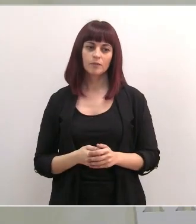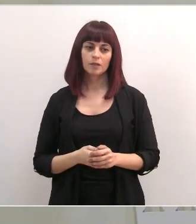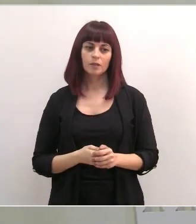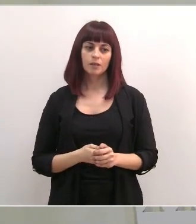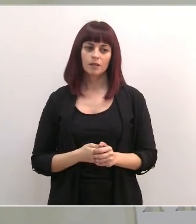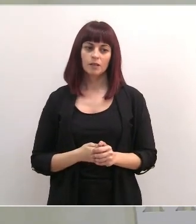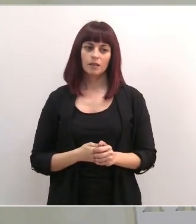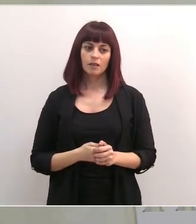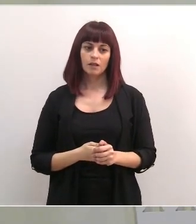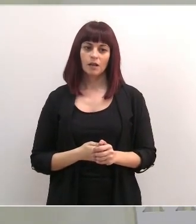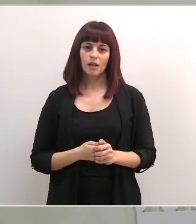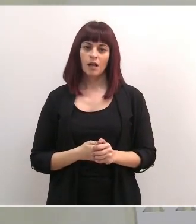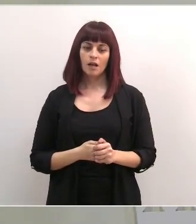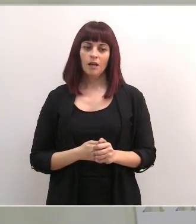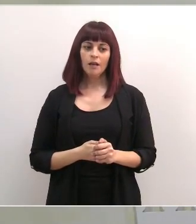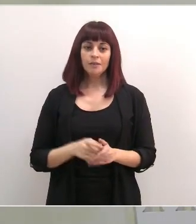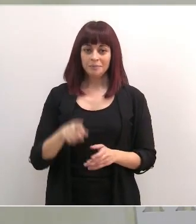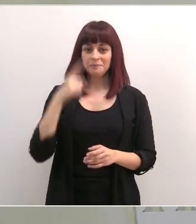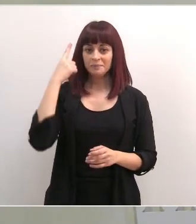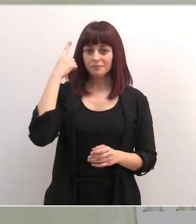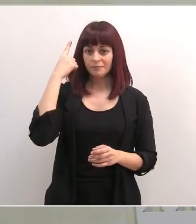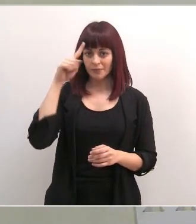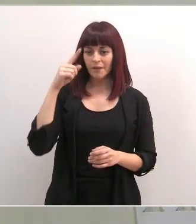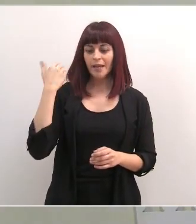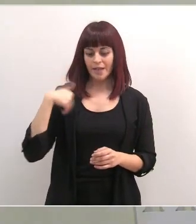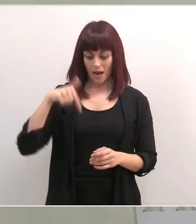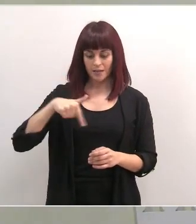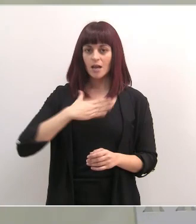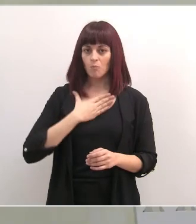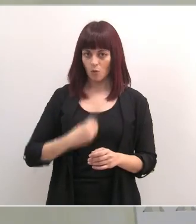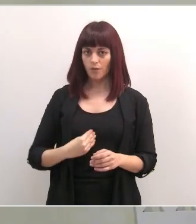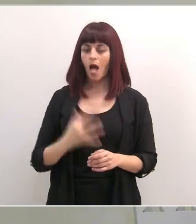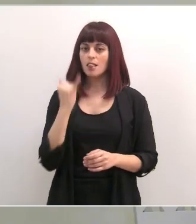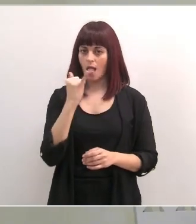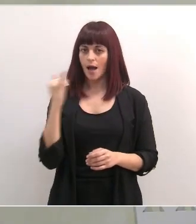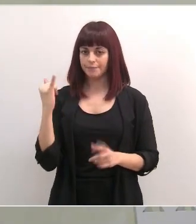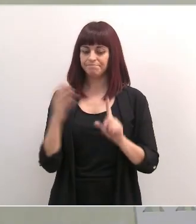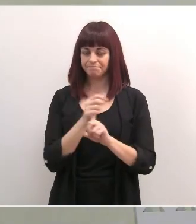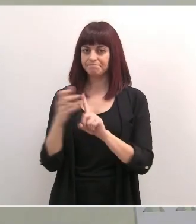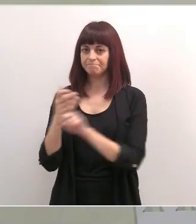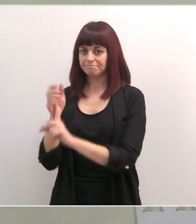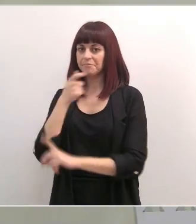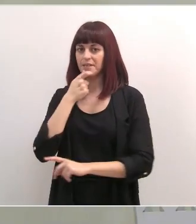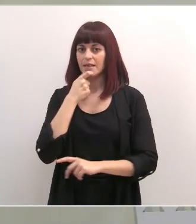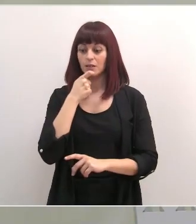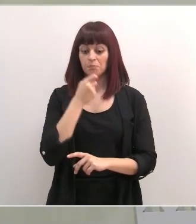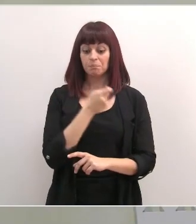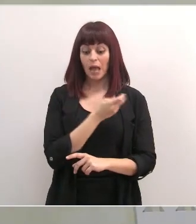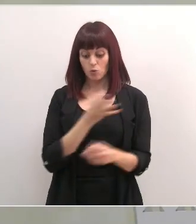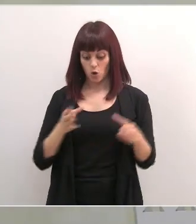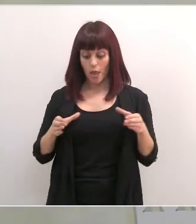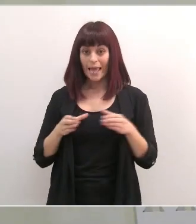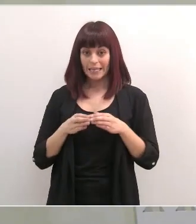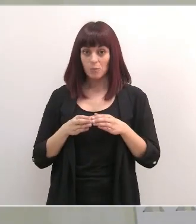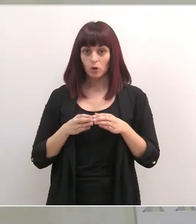Sí, han habido, como saben, ya hay varios casos en Murcia. Y hay algunos de los equipos que tenemos, los